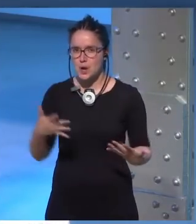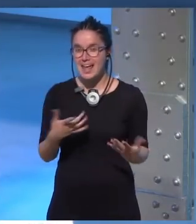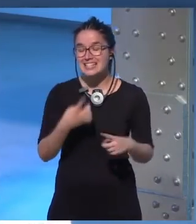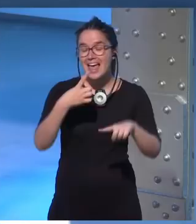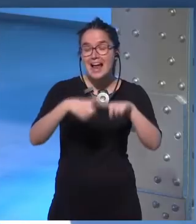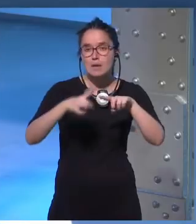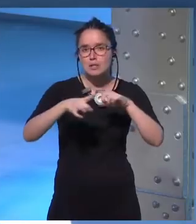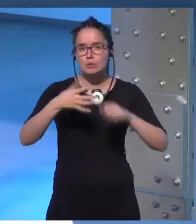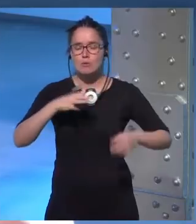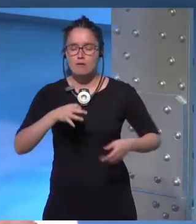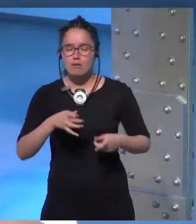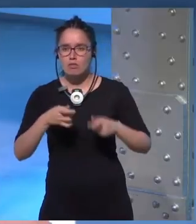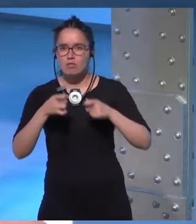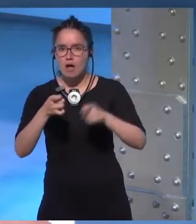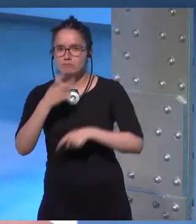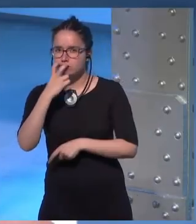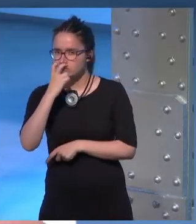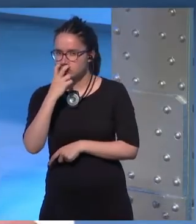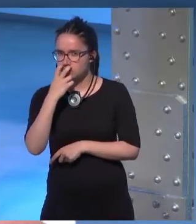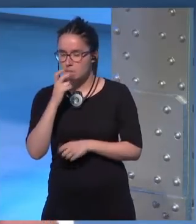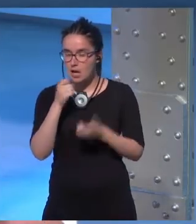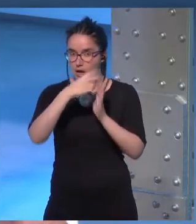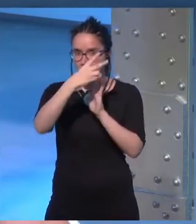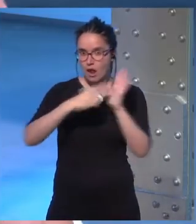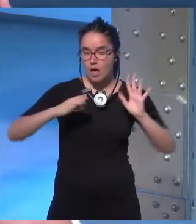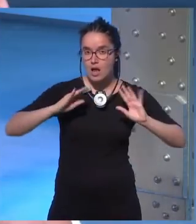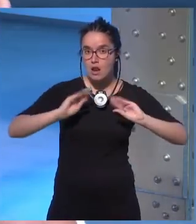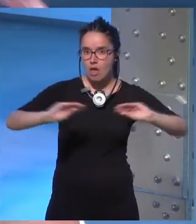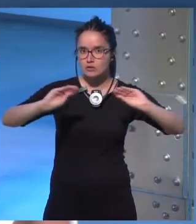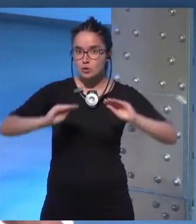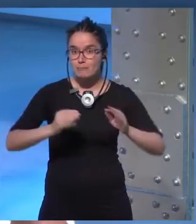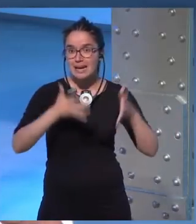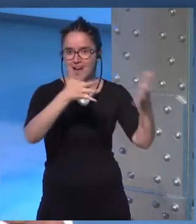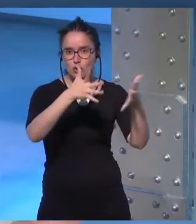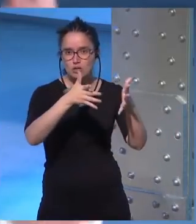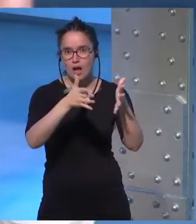ese elemento que puede picar la curiosidad de alguien para que la lea la disfrute y se la recomiende a alguien más